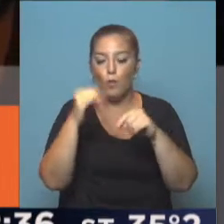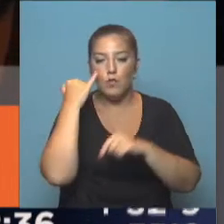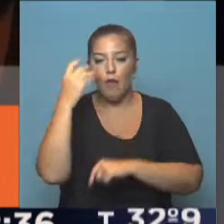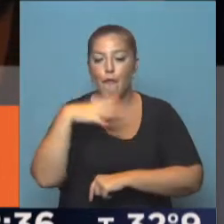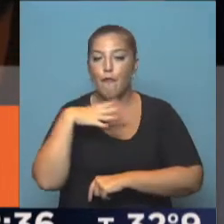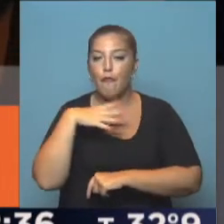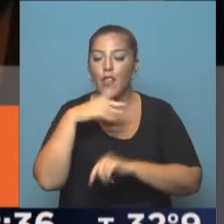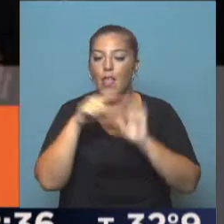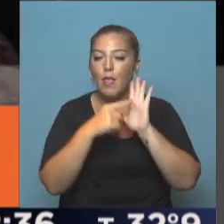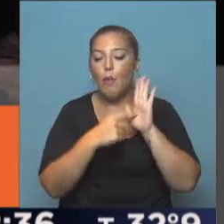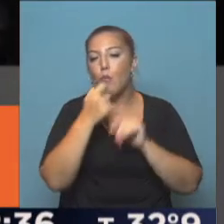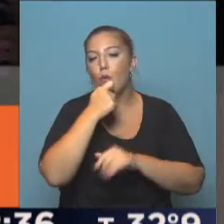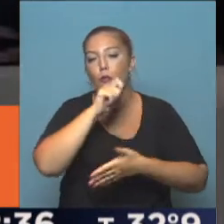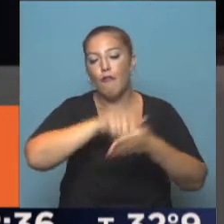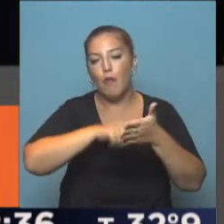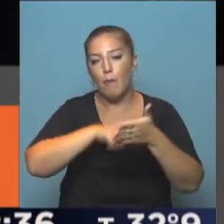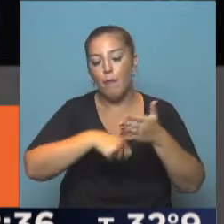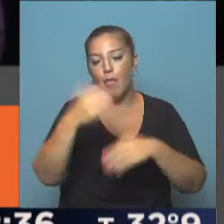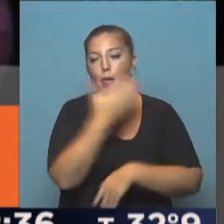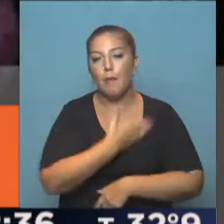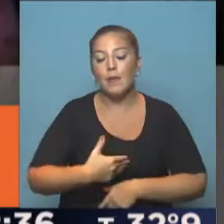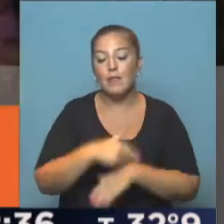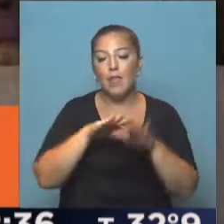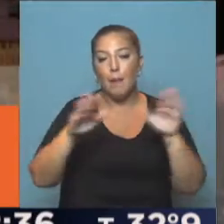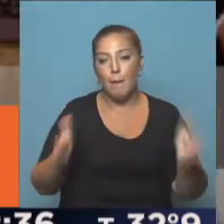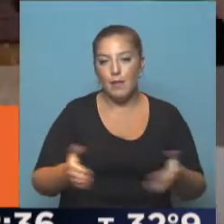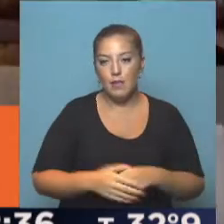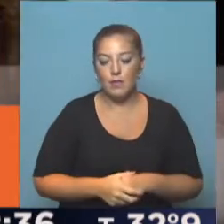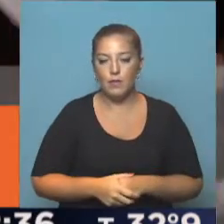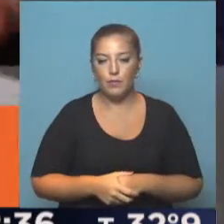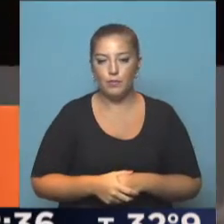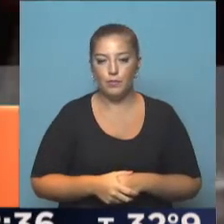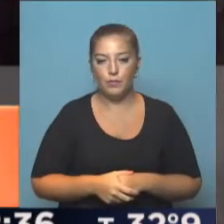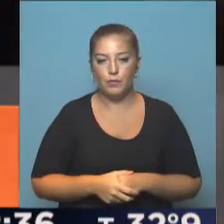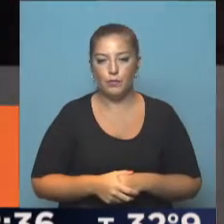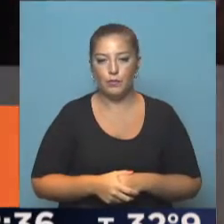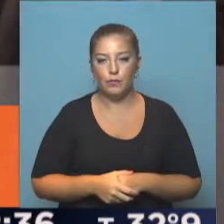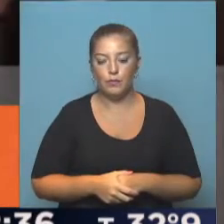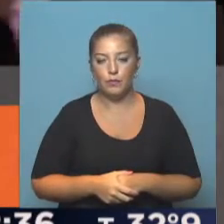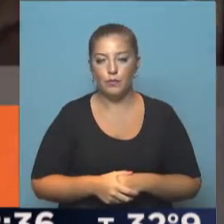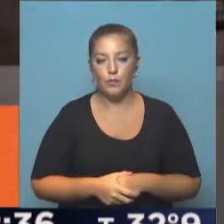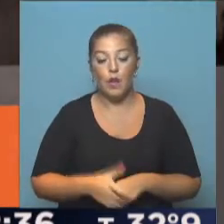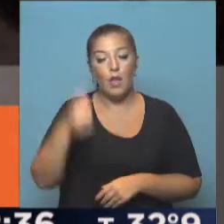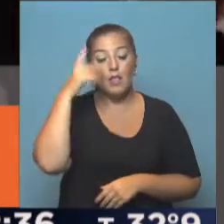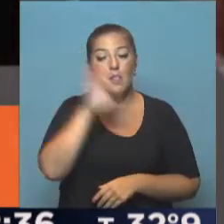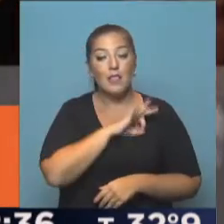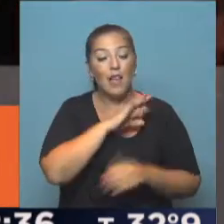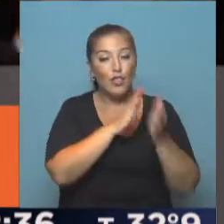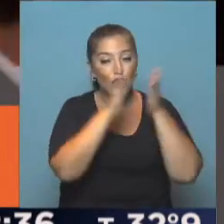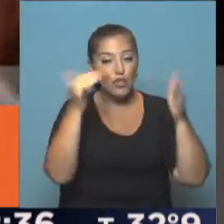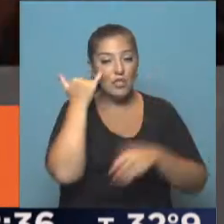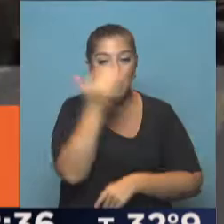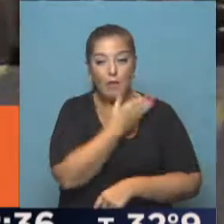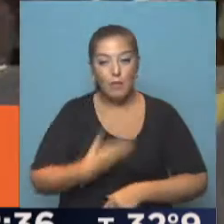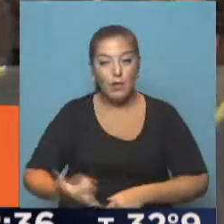de requisitos, como las firmas de los presidentes y secretarios de las juntas. Tras una década en el poder e